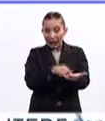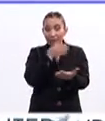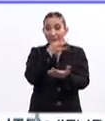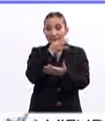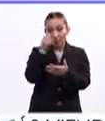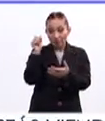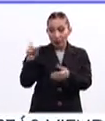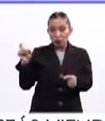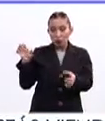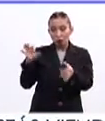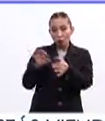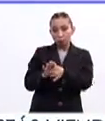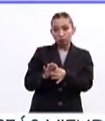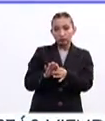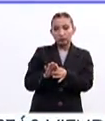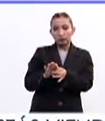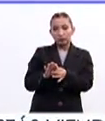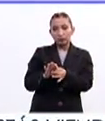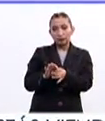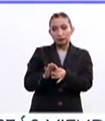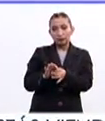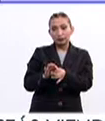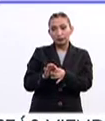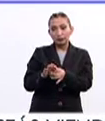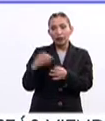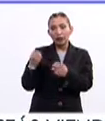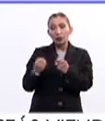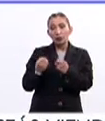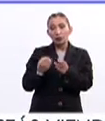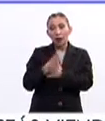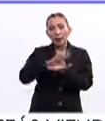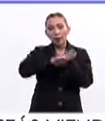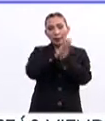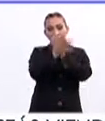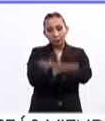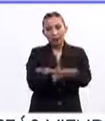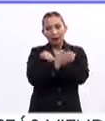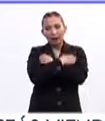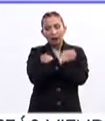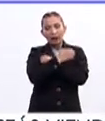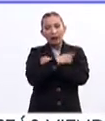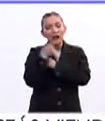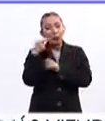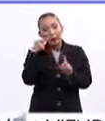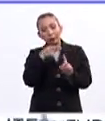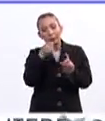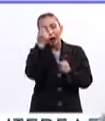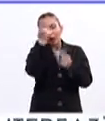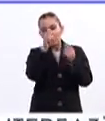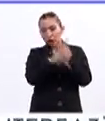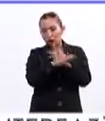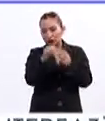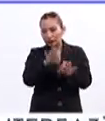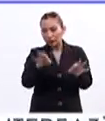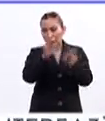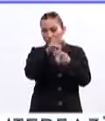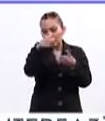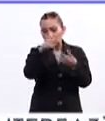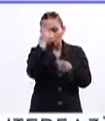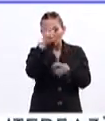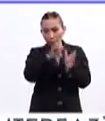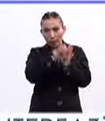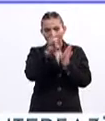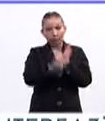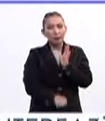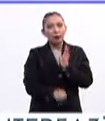formará parte de lo que va a ser la nueva transformación educativa, donde se centraron varios aspectos fundamentales, entre